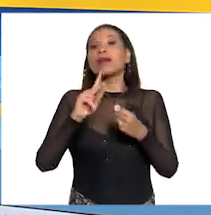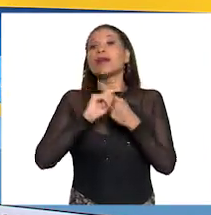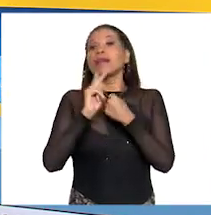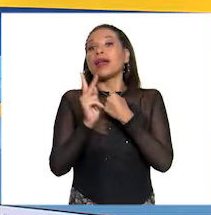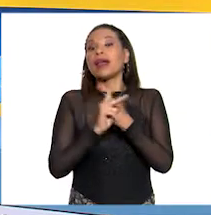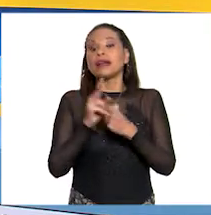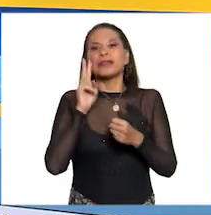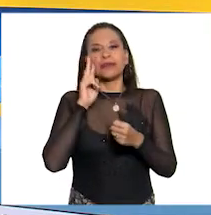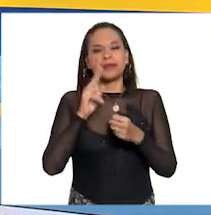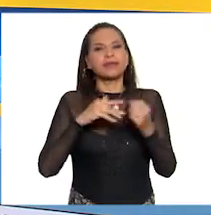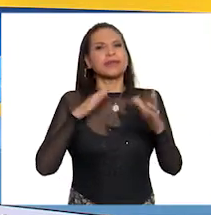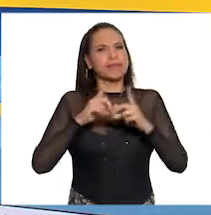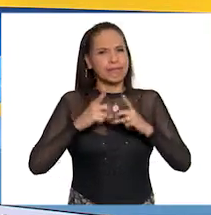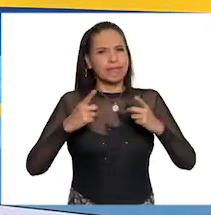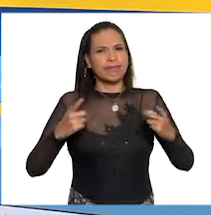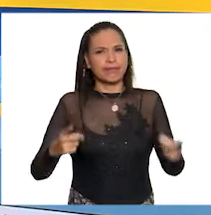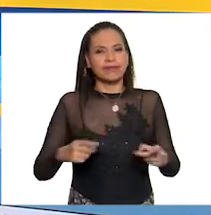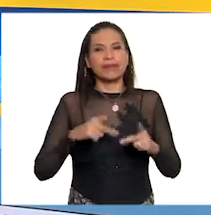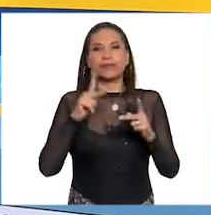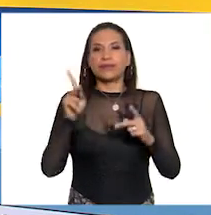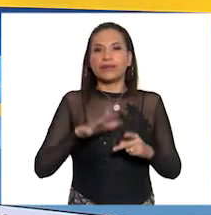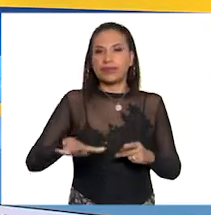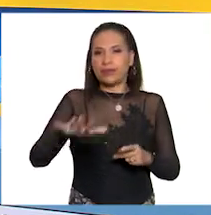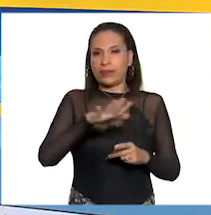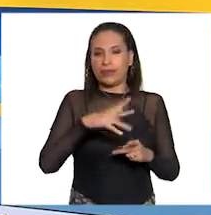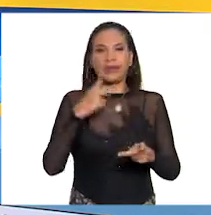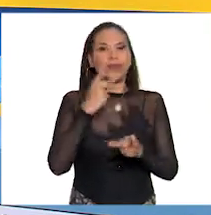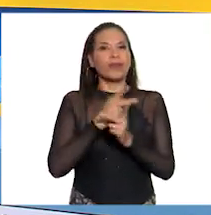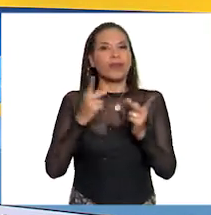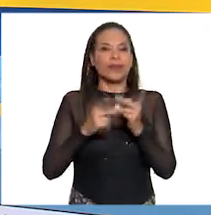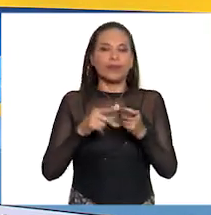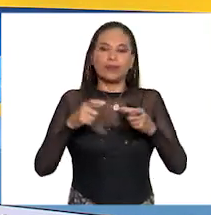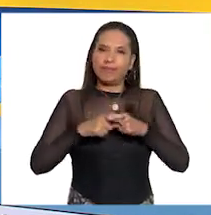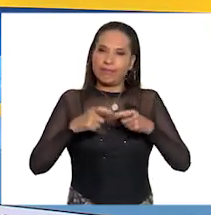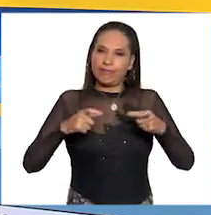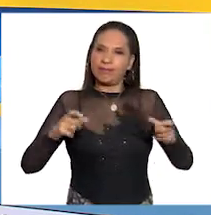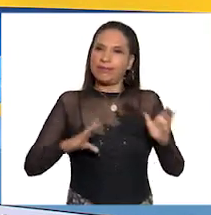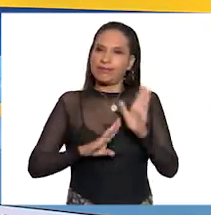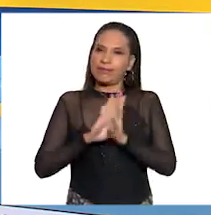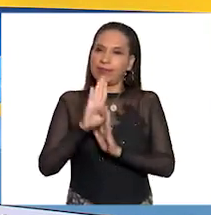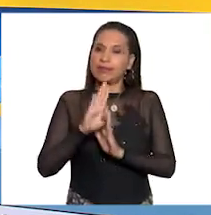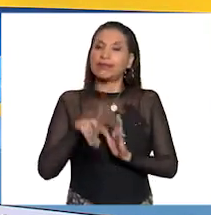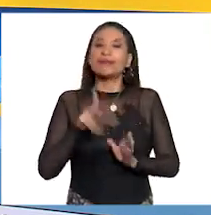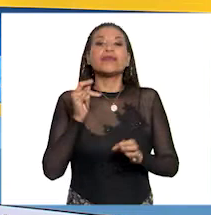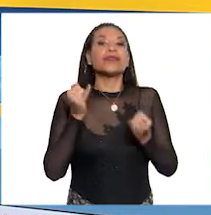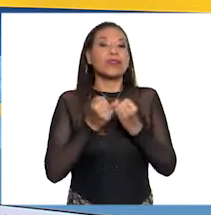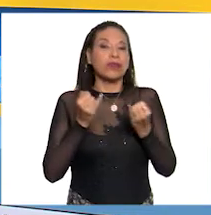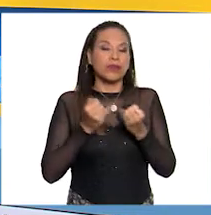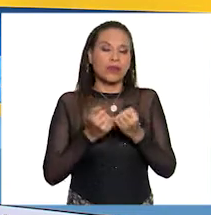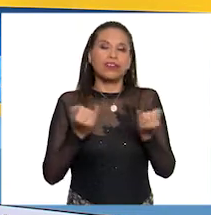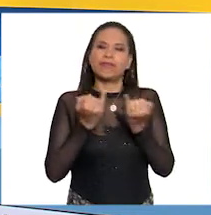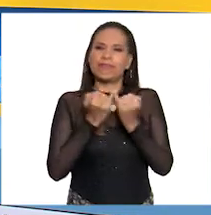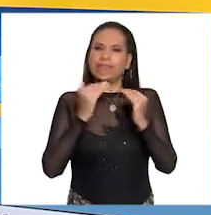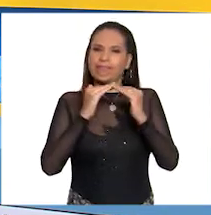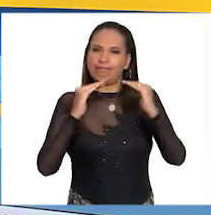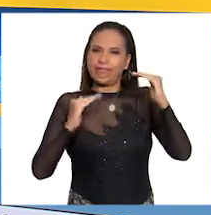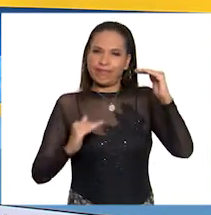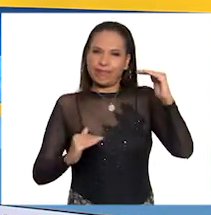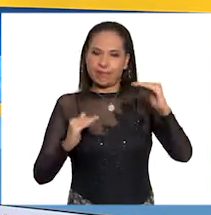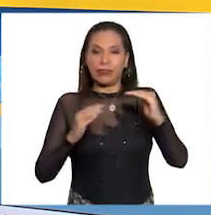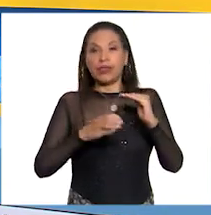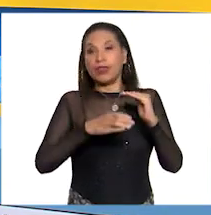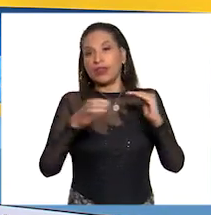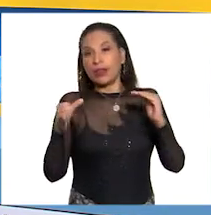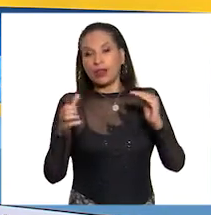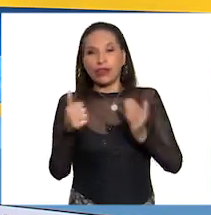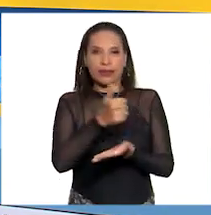daba señales de desarrollo porque su población y su producción crecían, aunque también crecía la desigualdad, tanto en el campo como en